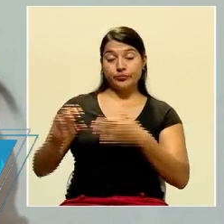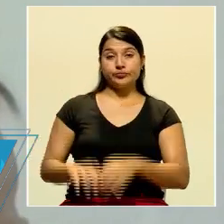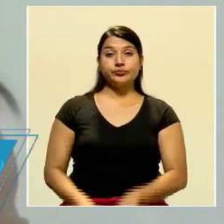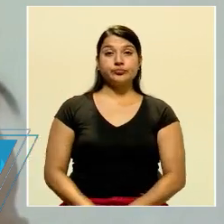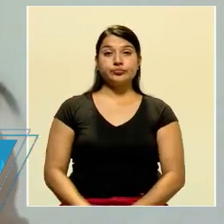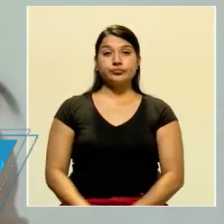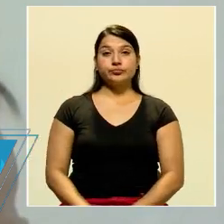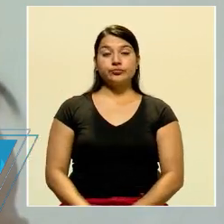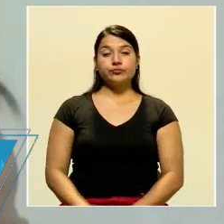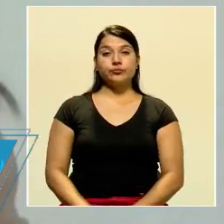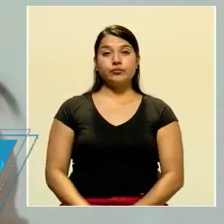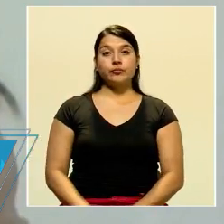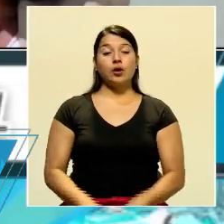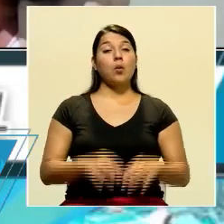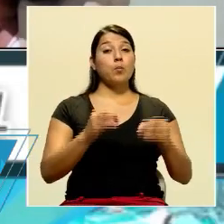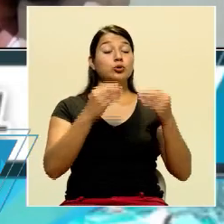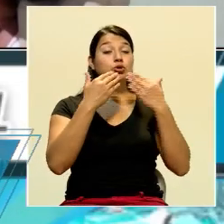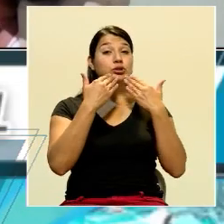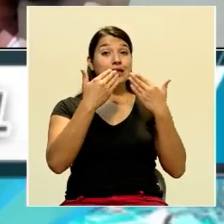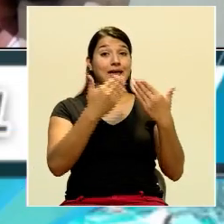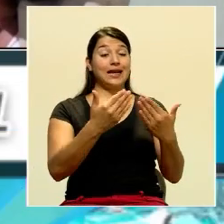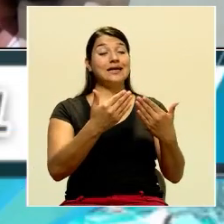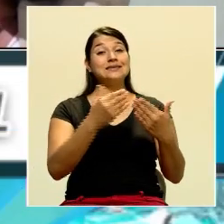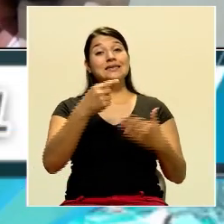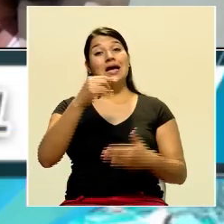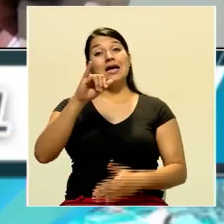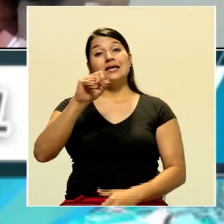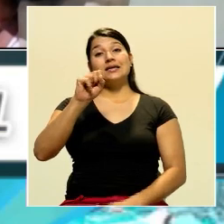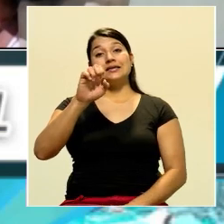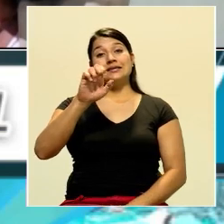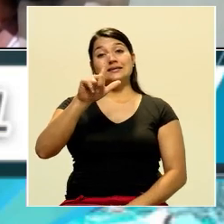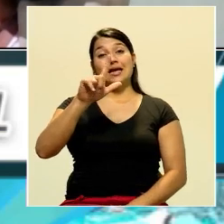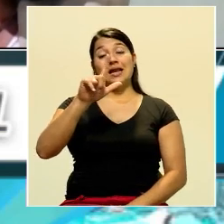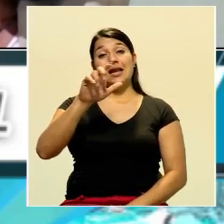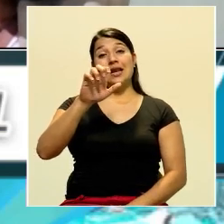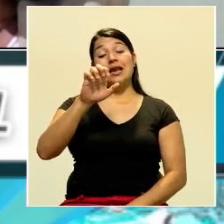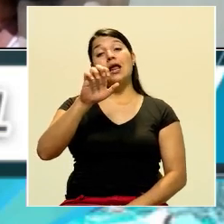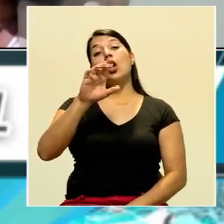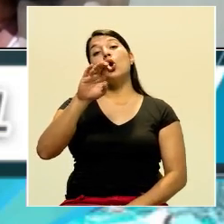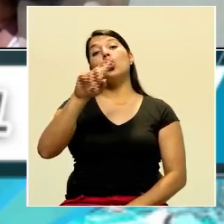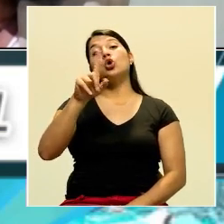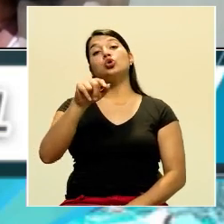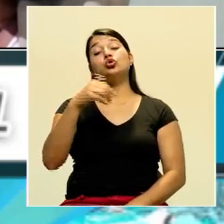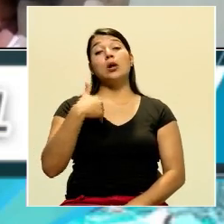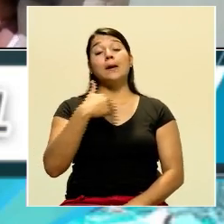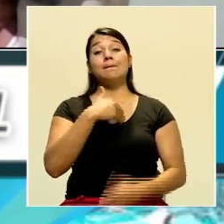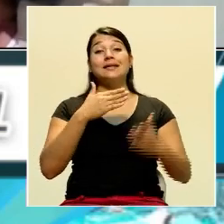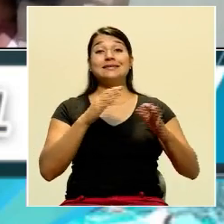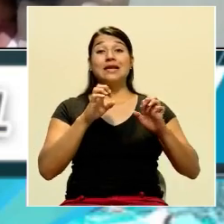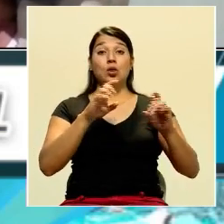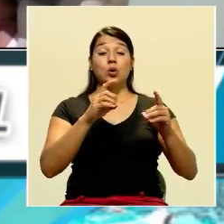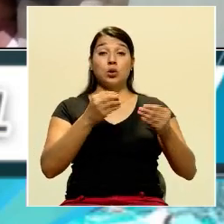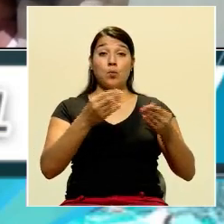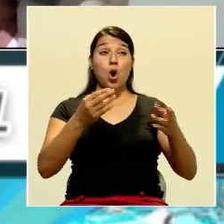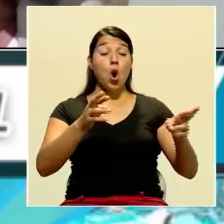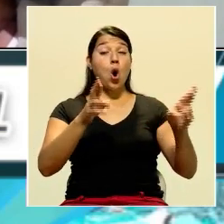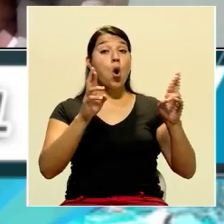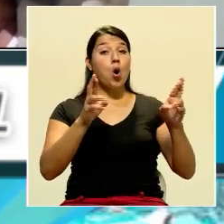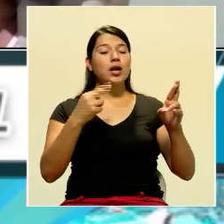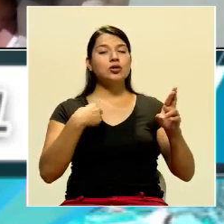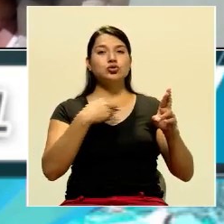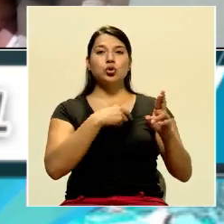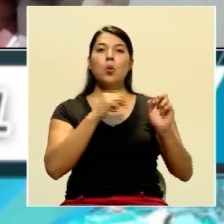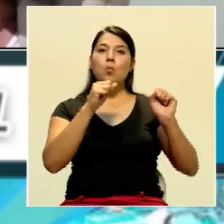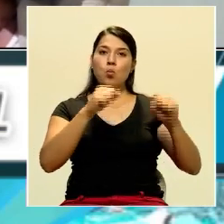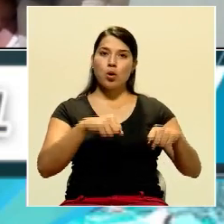secundaria. Muchísimas gracias a doña Giselle Cruz, ministra de Educación Pública. Ojalá que